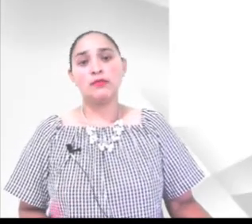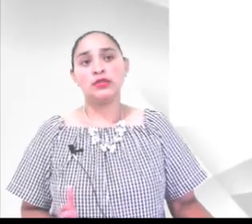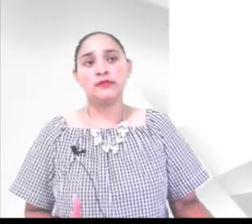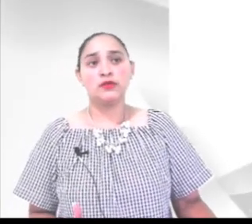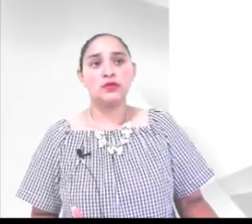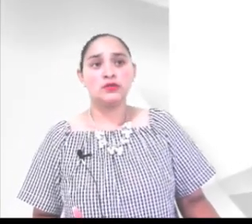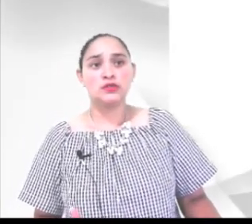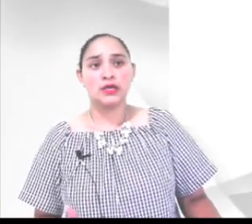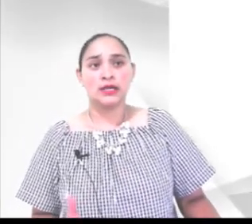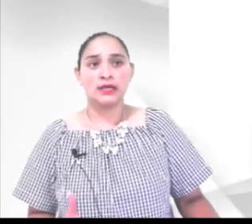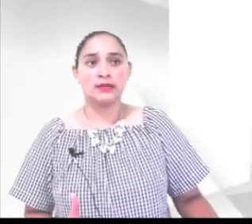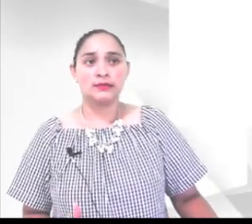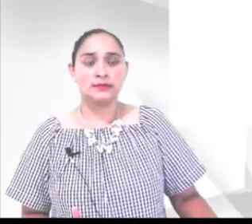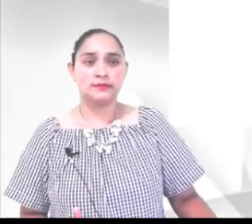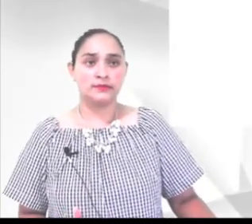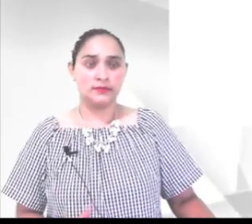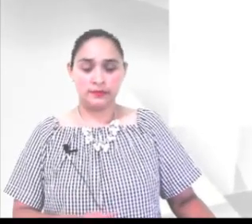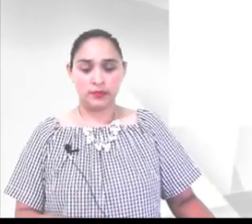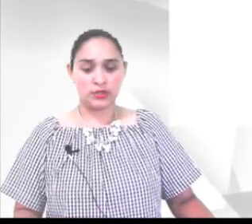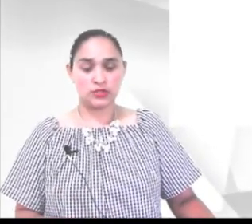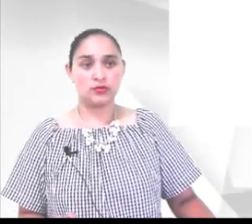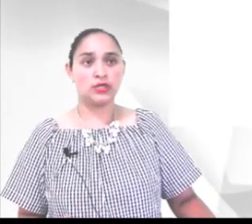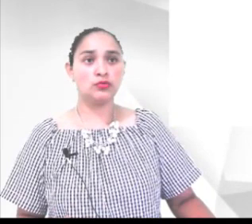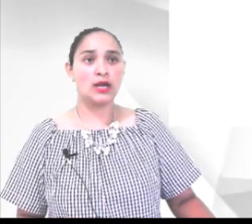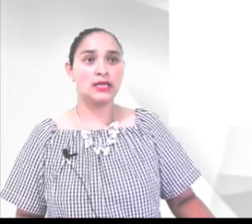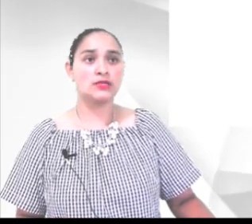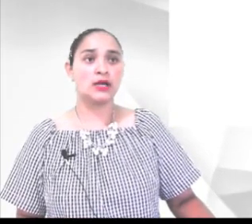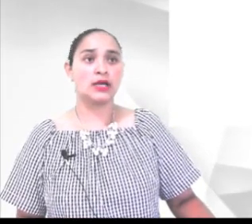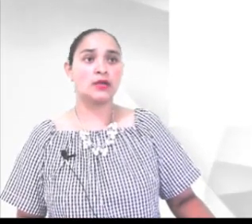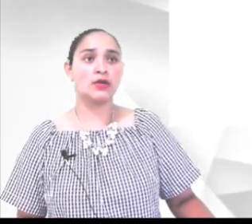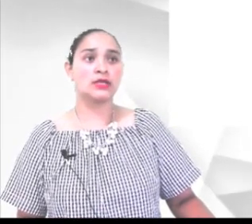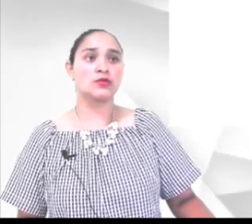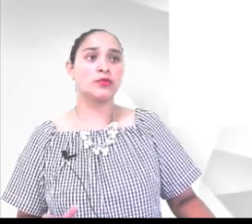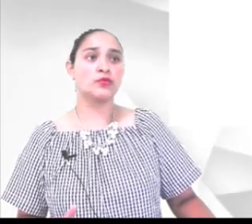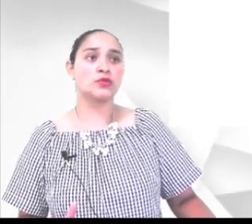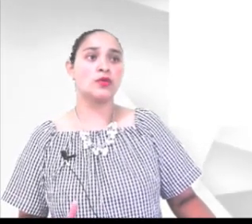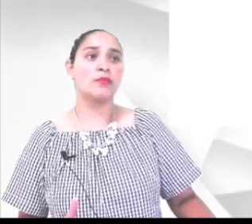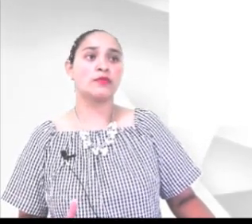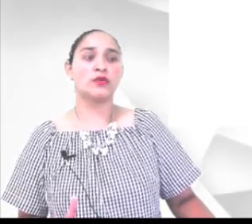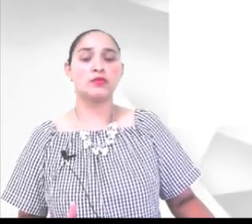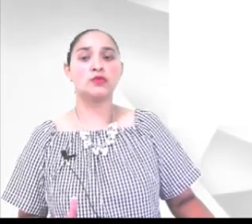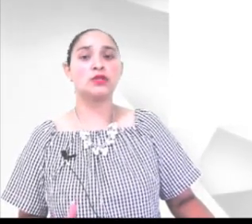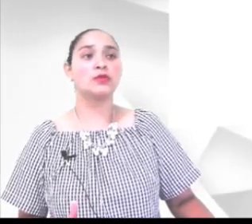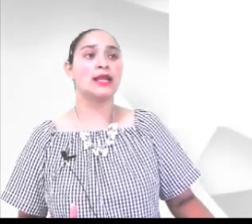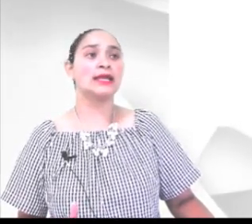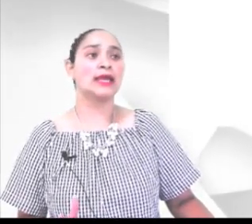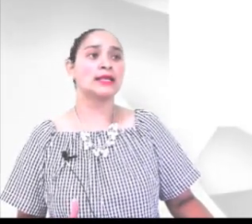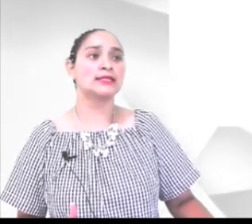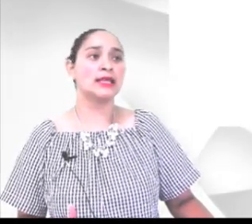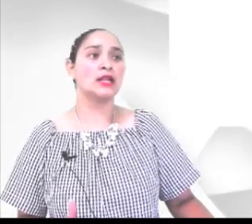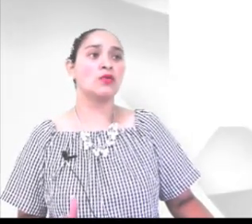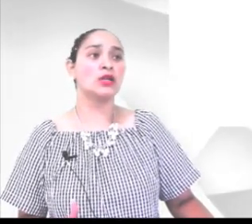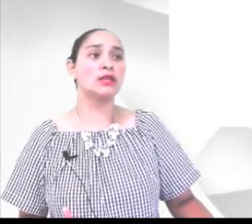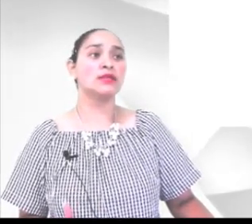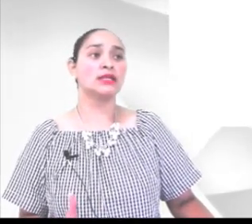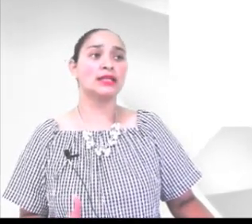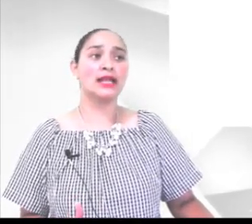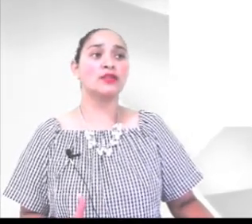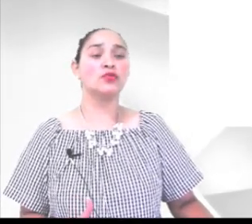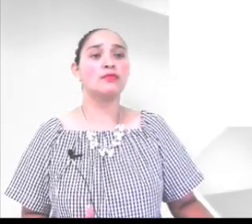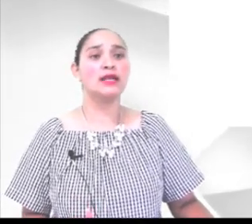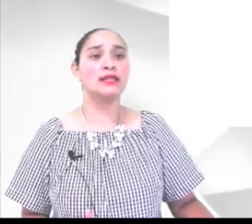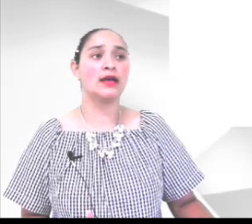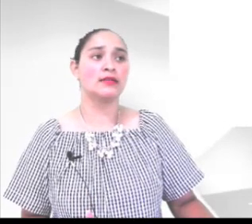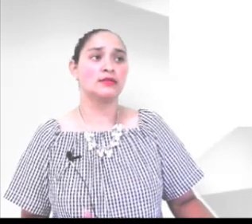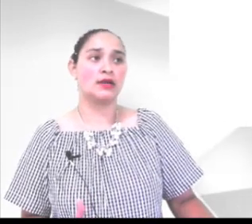Cuando hablamos de fenómenos porque son naturales, son aquellos que son producidos por fenómenos naturales que exceden los límites de